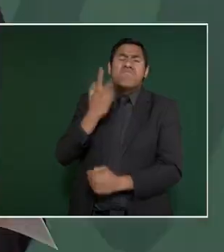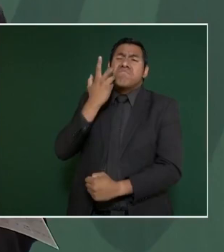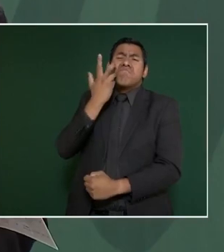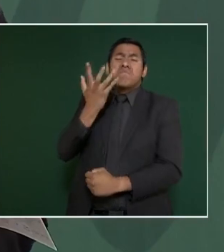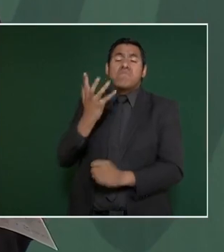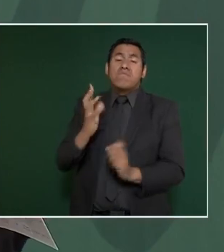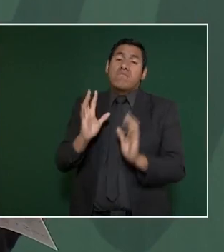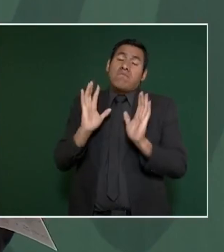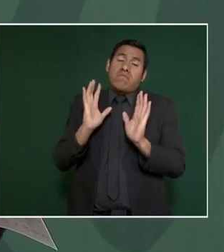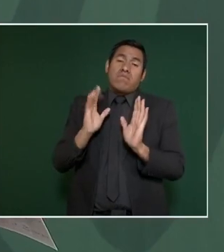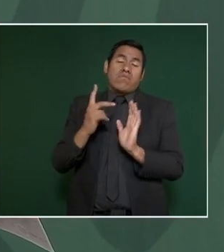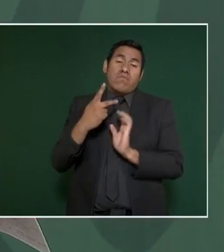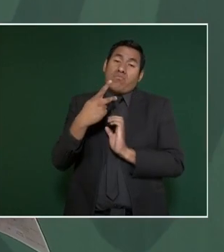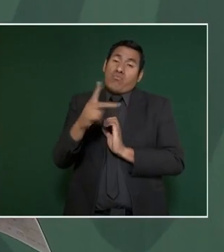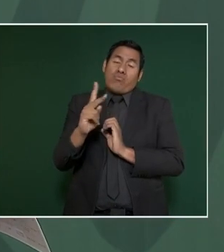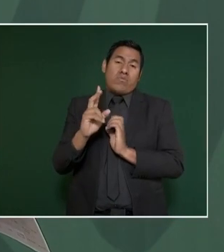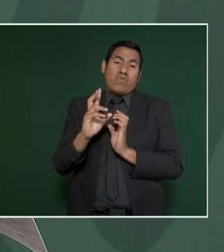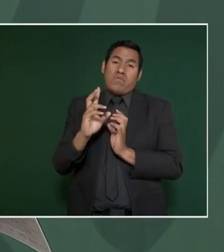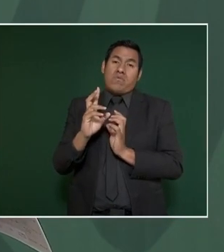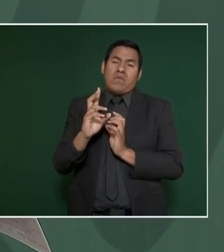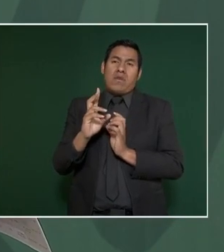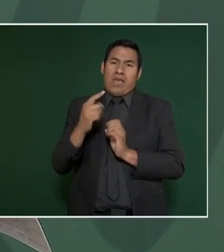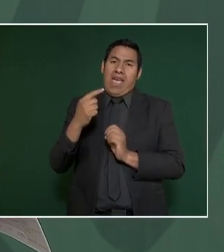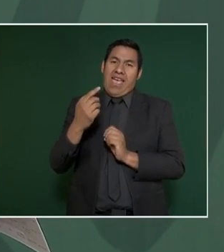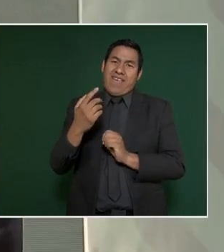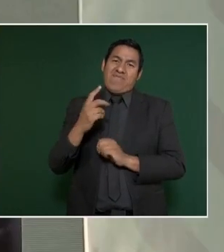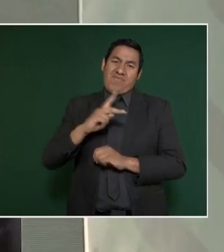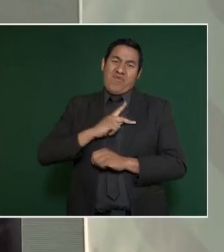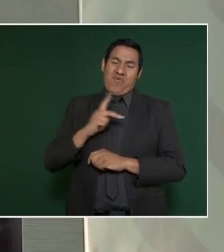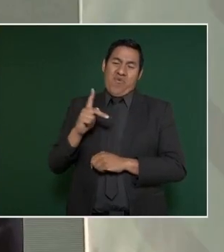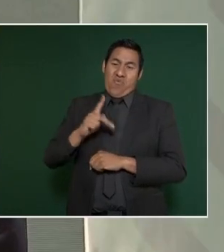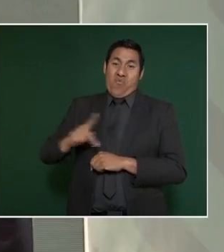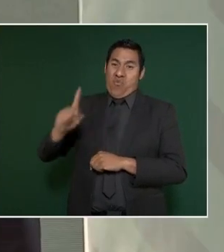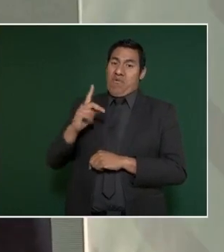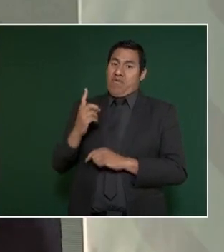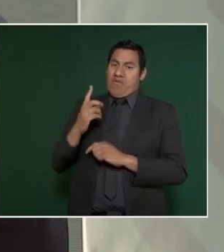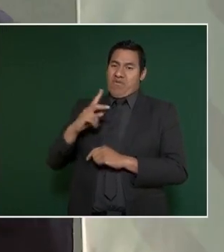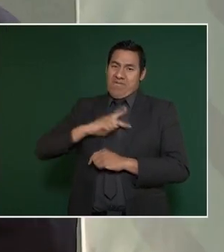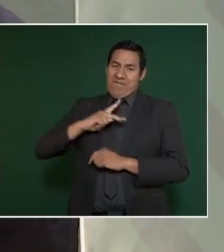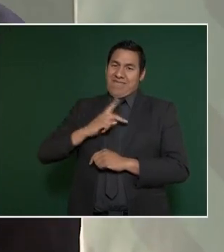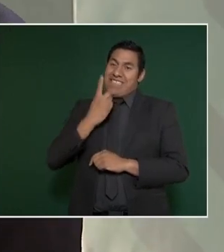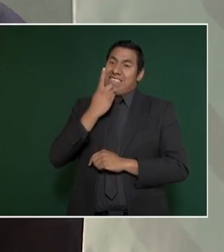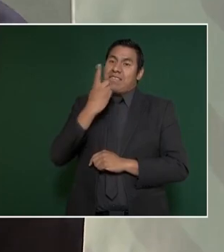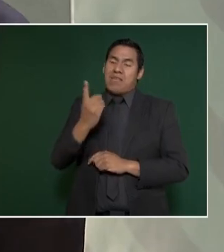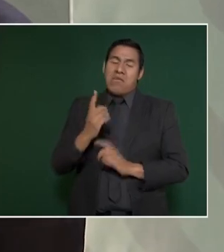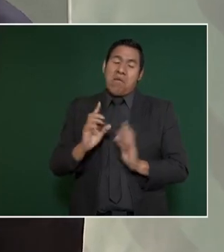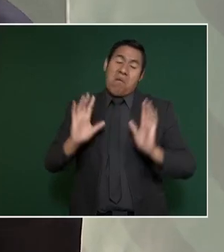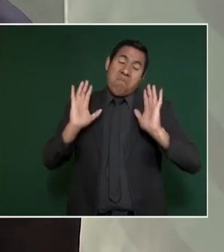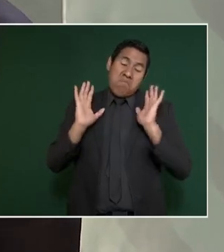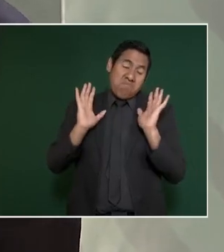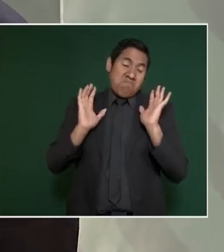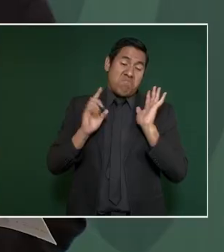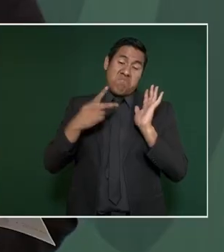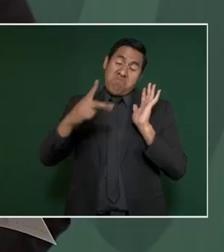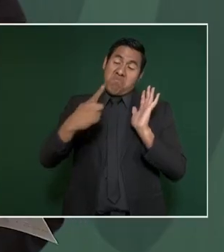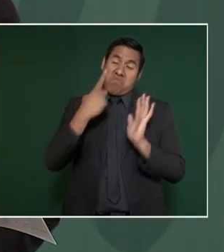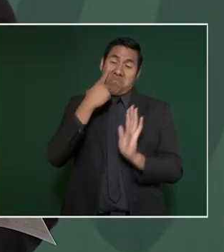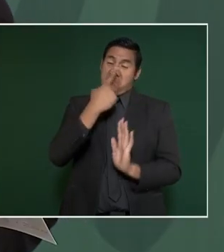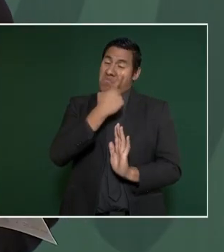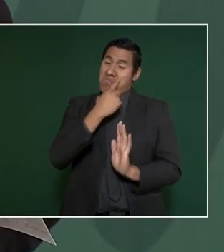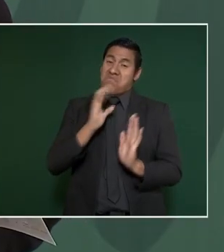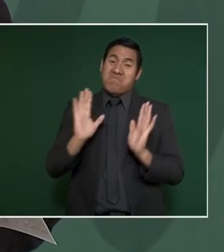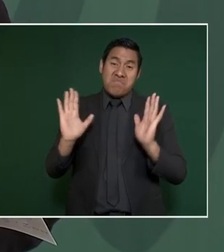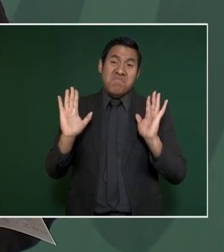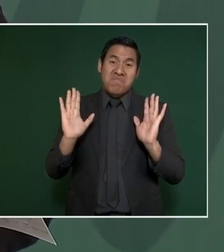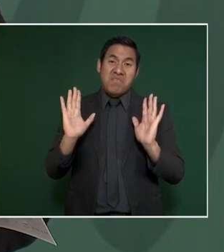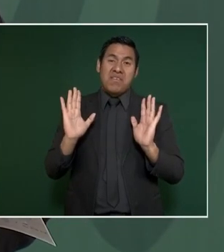razón como dirían en mi pueblo Por algo será Pero ya se va a